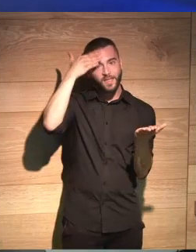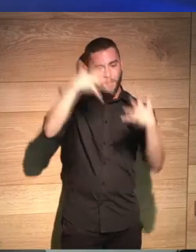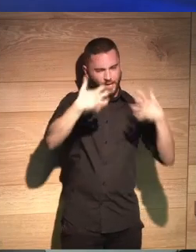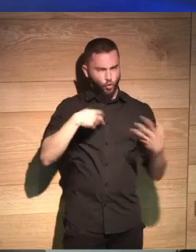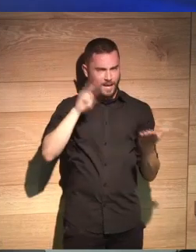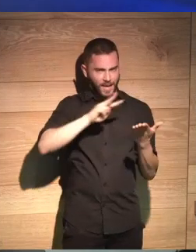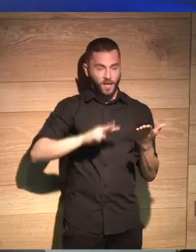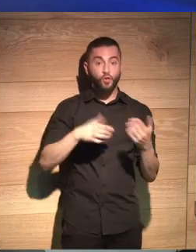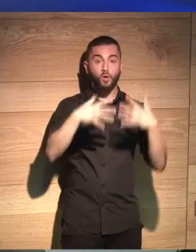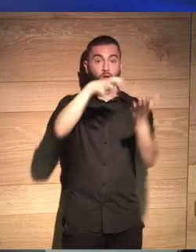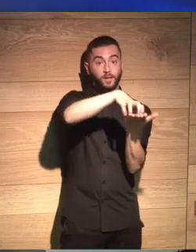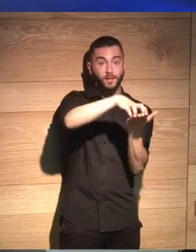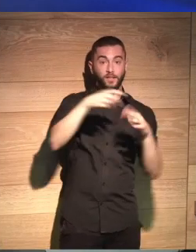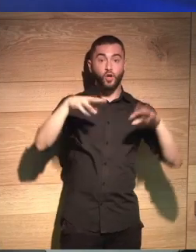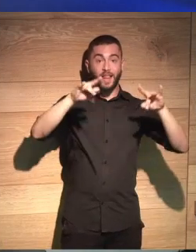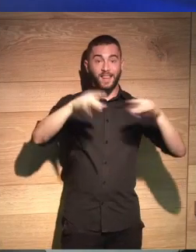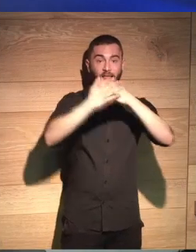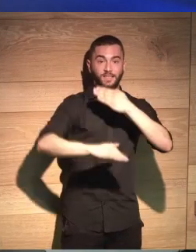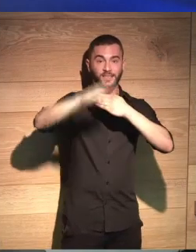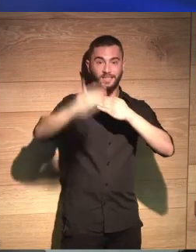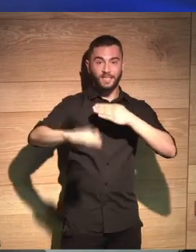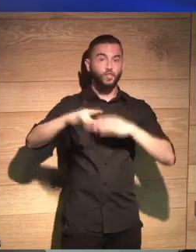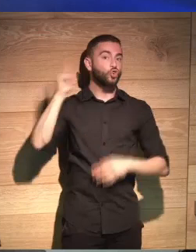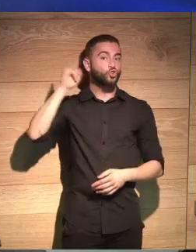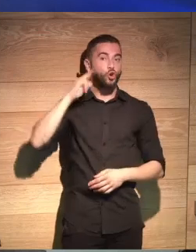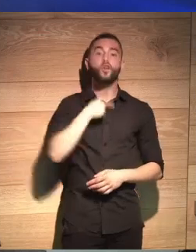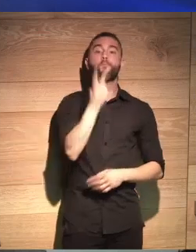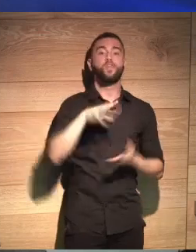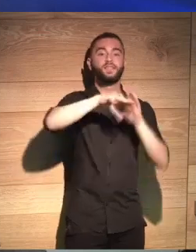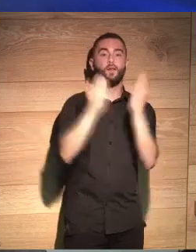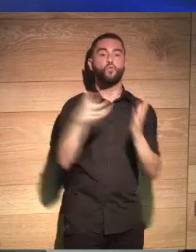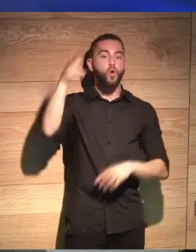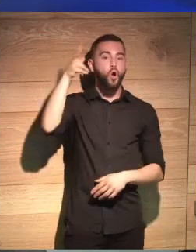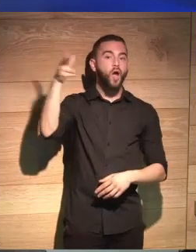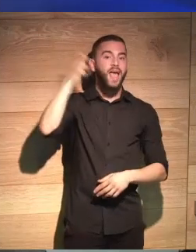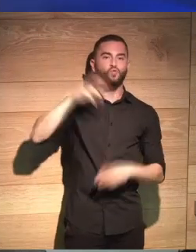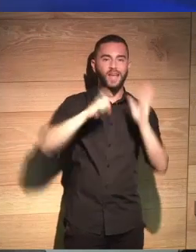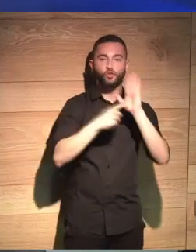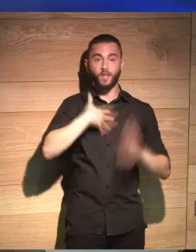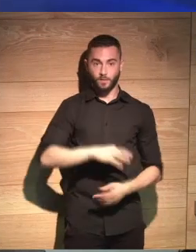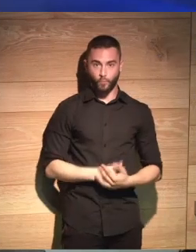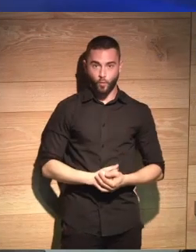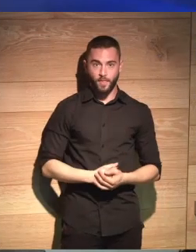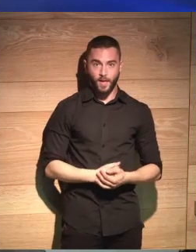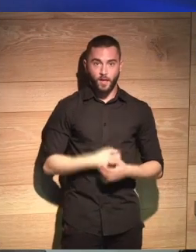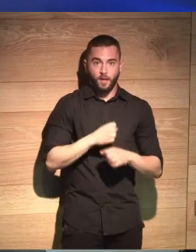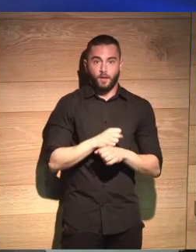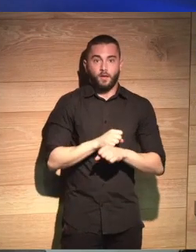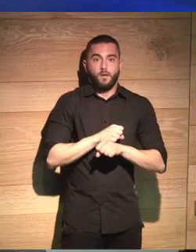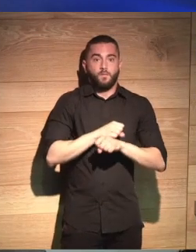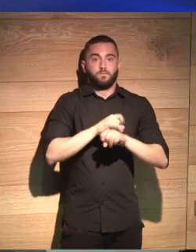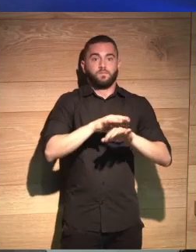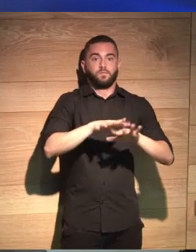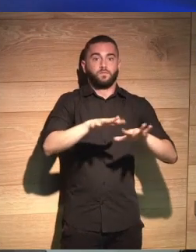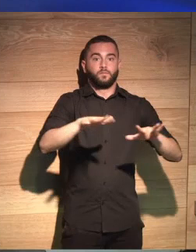momento en que en el Desierto Sonoro se oyen todas las voces del mundo, del universo, y se expande indefinidamente hasta desbordarse,